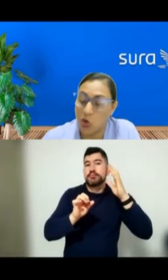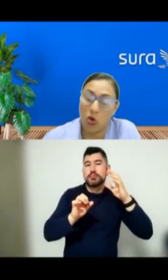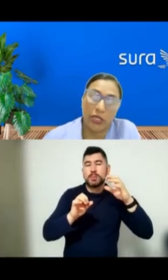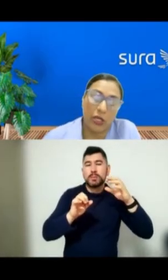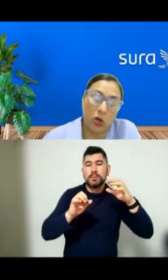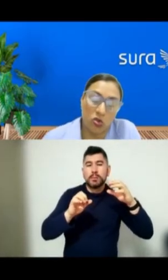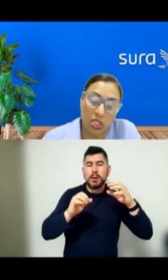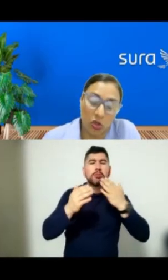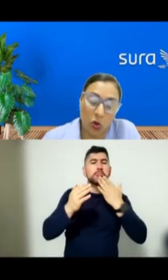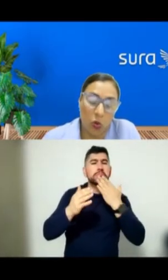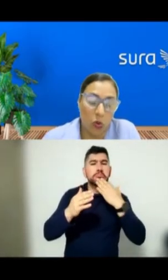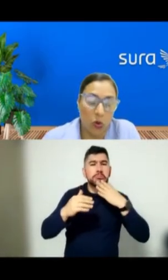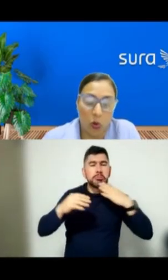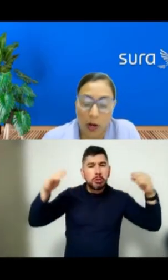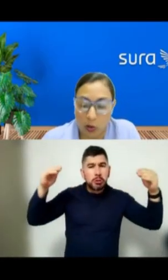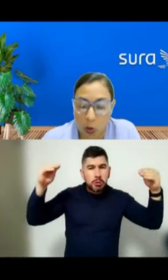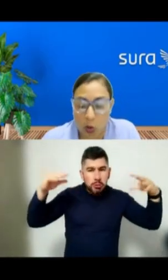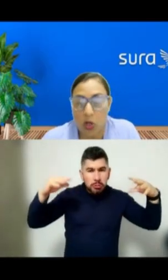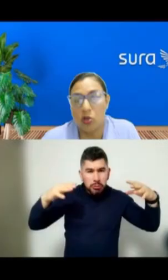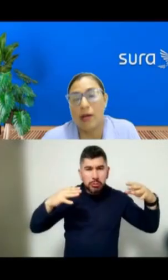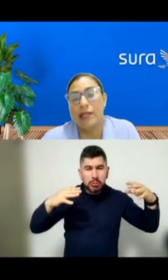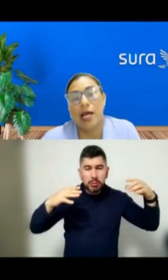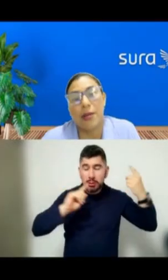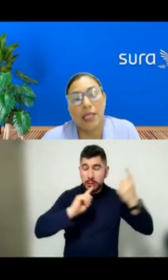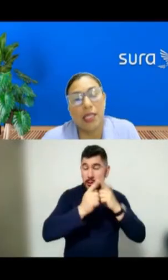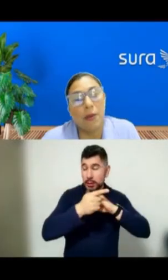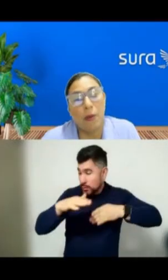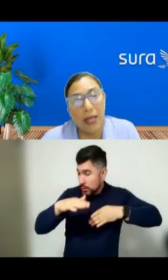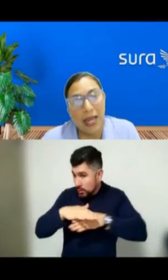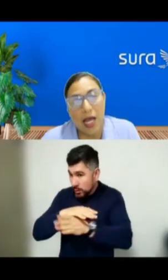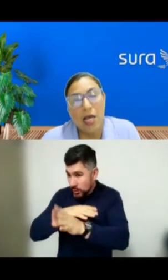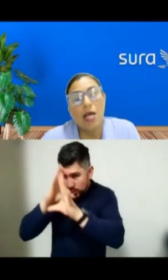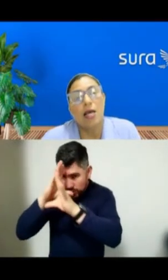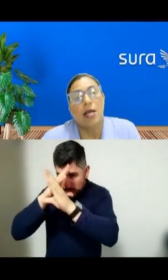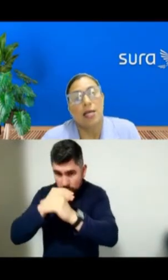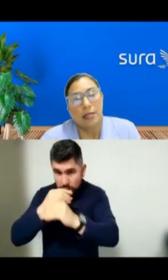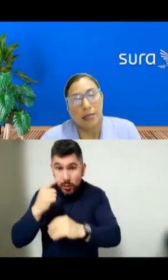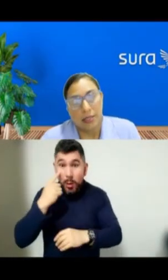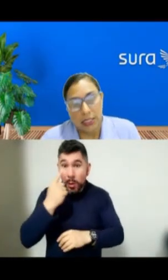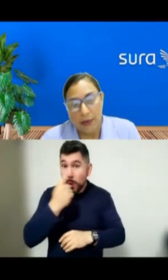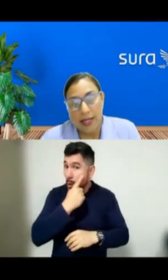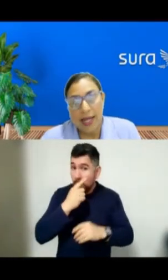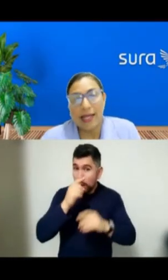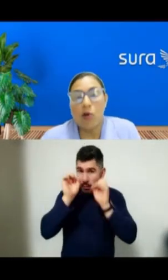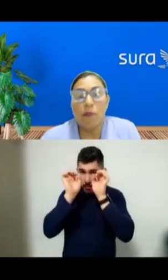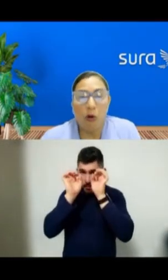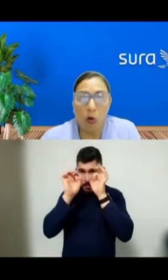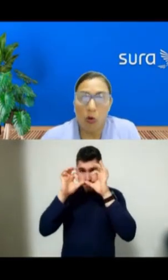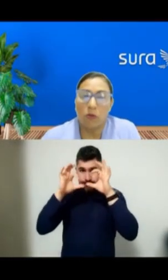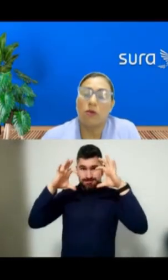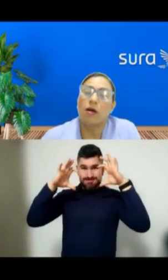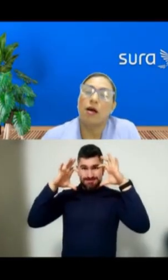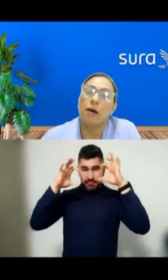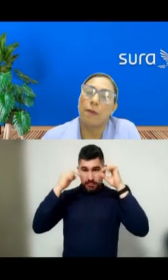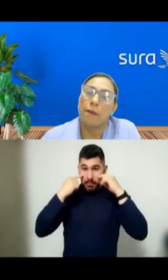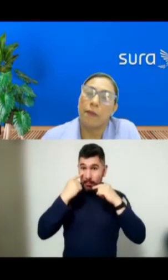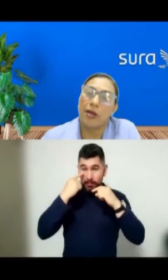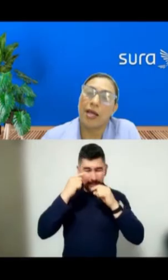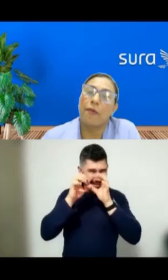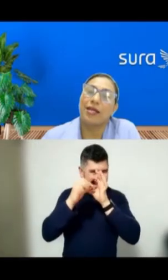buena iluminación y llego a un sitio oscuro, un cuarto oscuro, automáticamente mi pupila se va a dilatar un